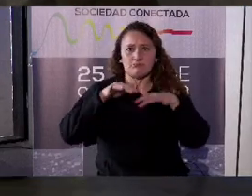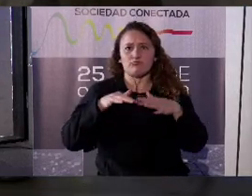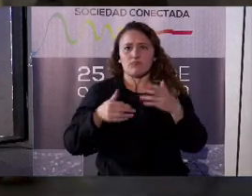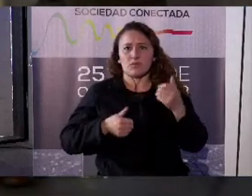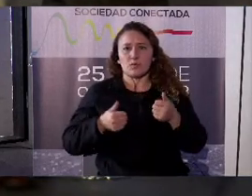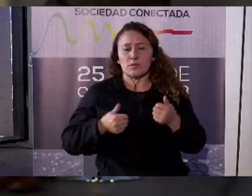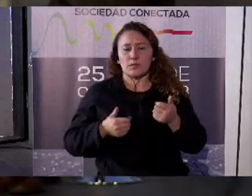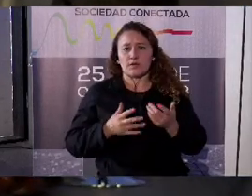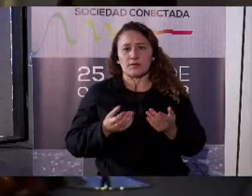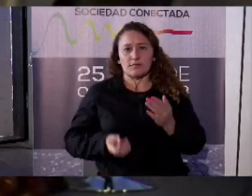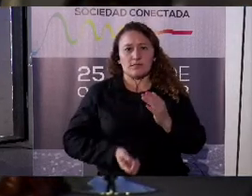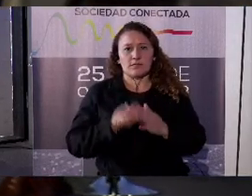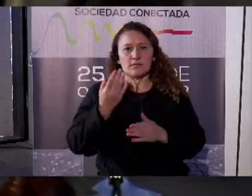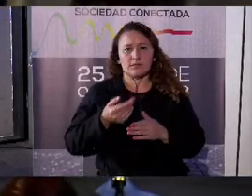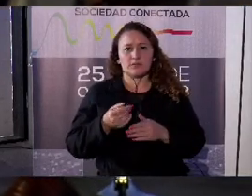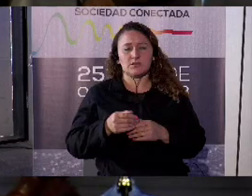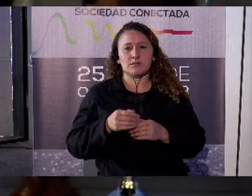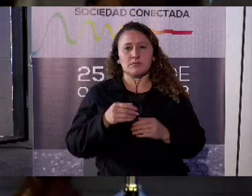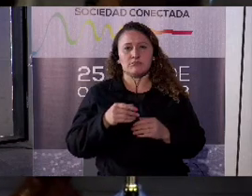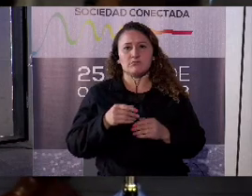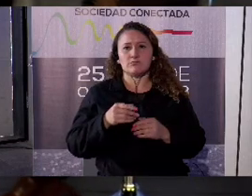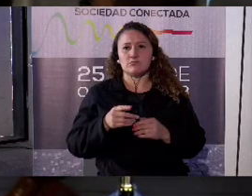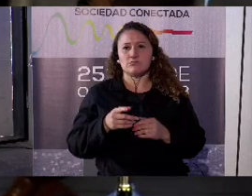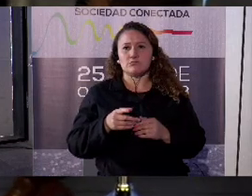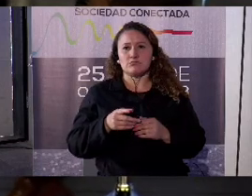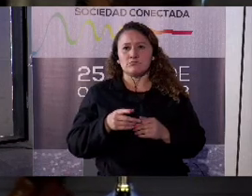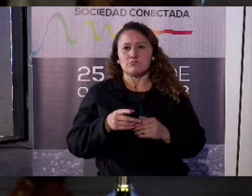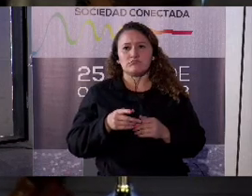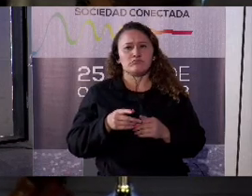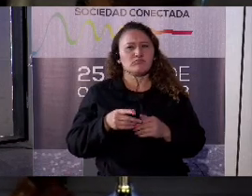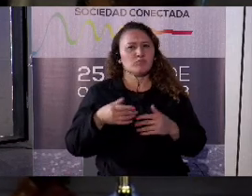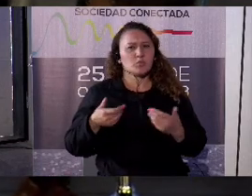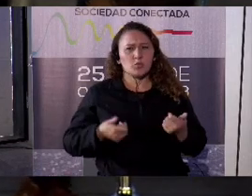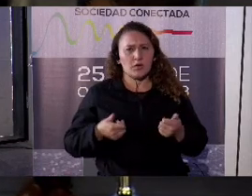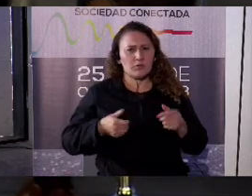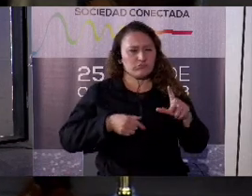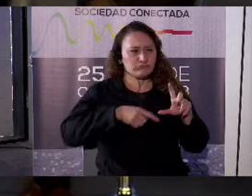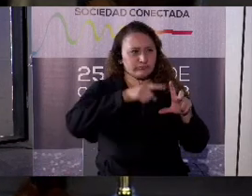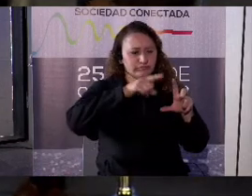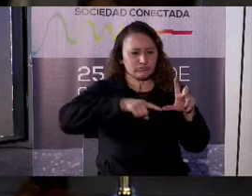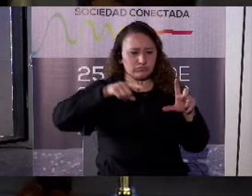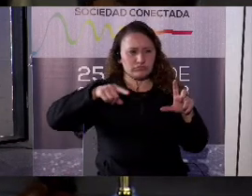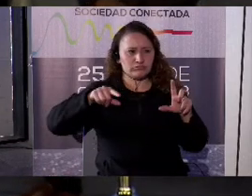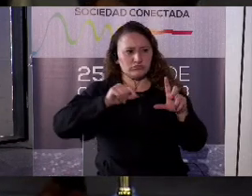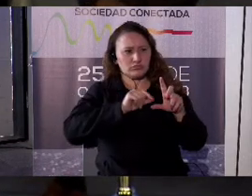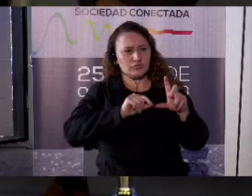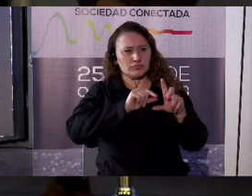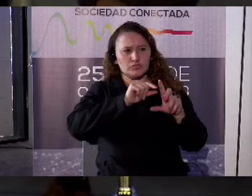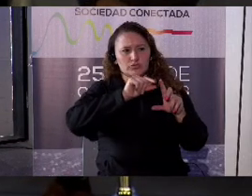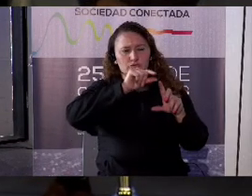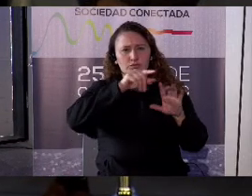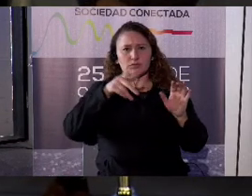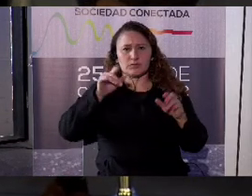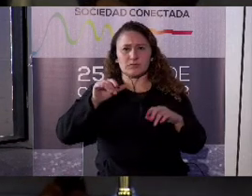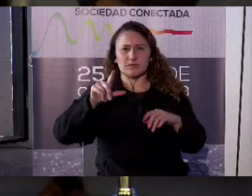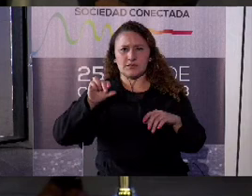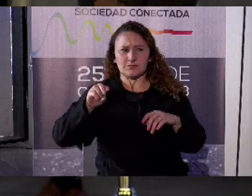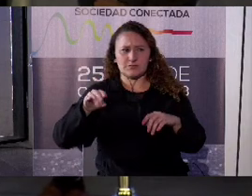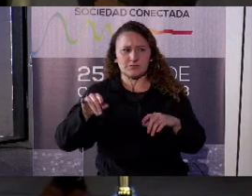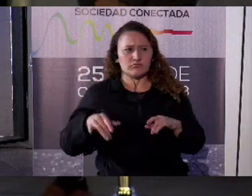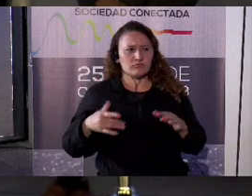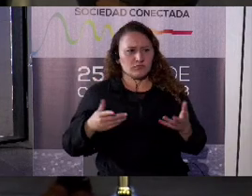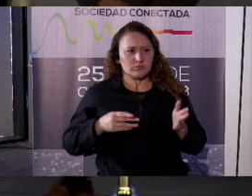anunció la creación de los laabs unos espacios específicamente dedicados para el desarrollo de soluciones y de nuevas